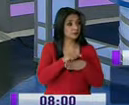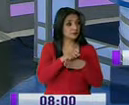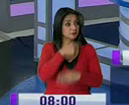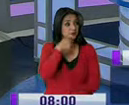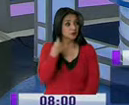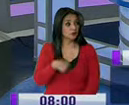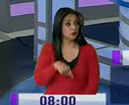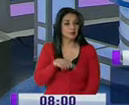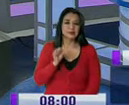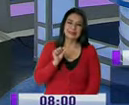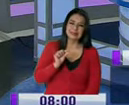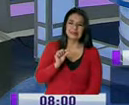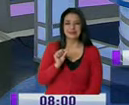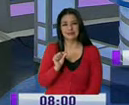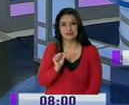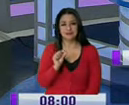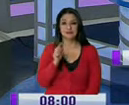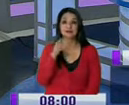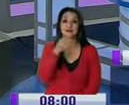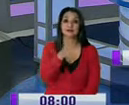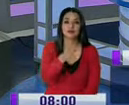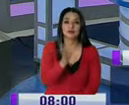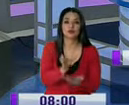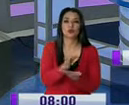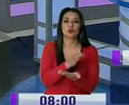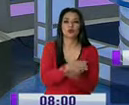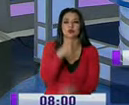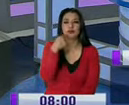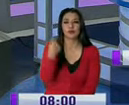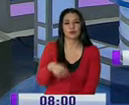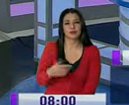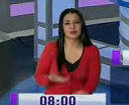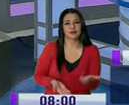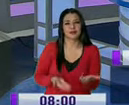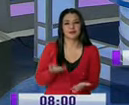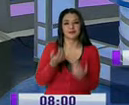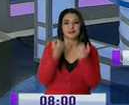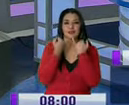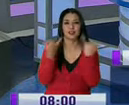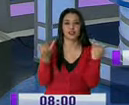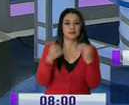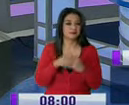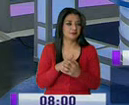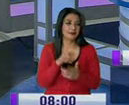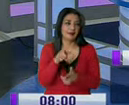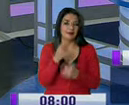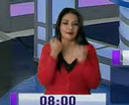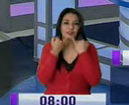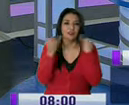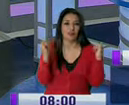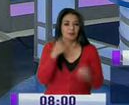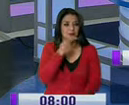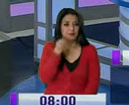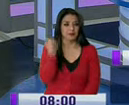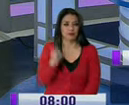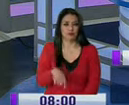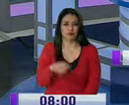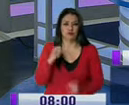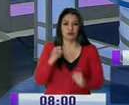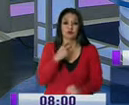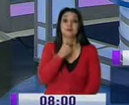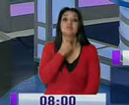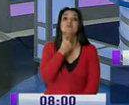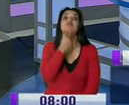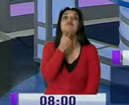No mucho. ¿No? Hay que meterse a un curso, creo, de ruso Rusia, intenso. Sí, Rusia. Así, Rusia. Como fuerte, ¿no? Como